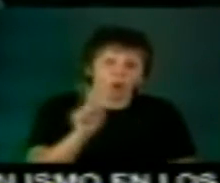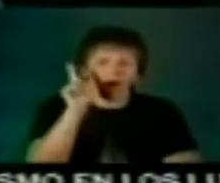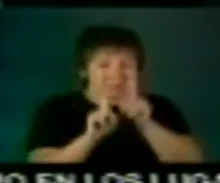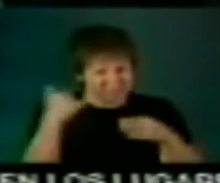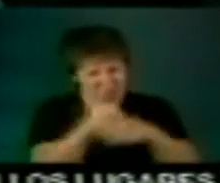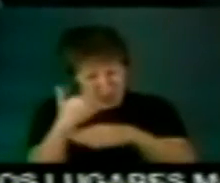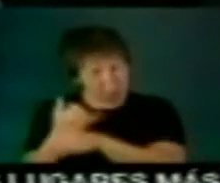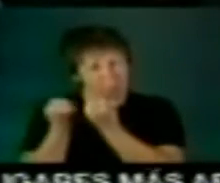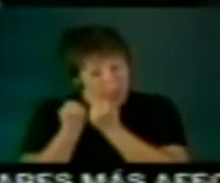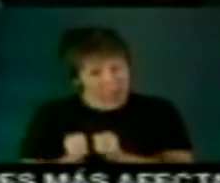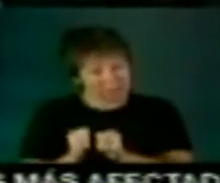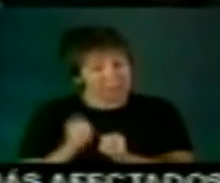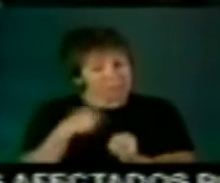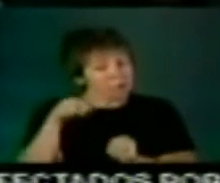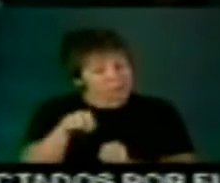Y en esta línea,